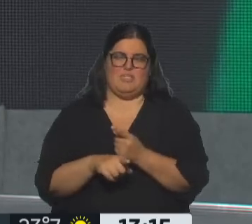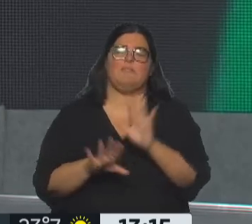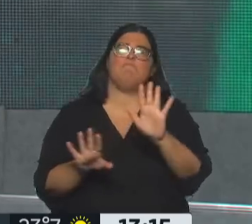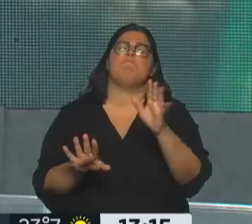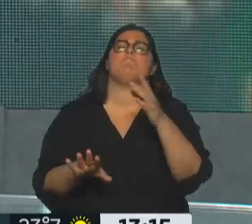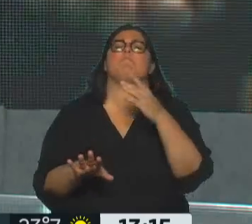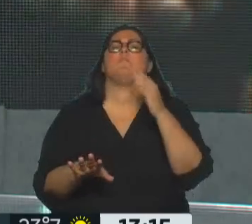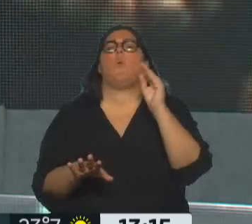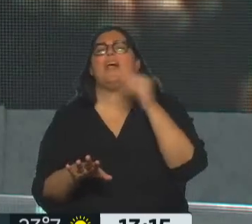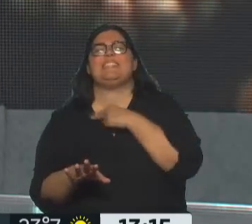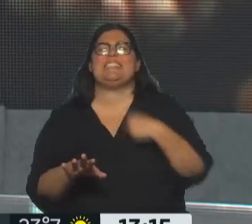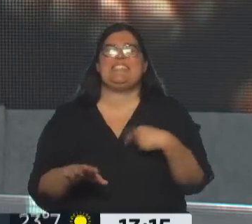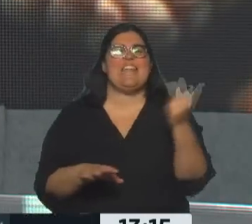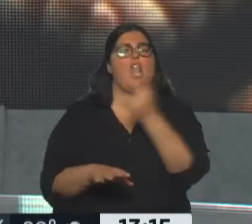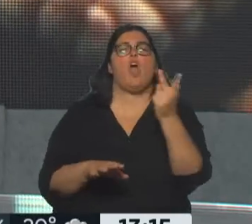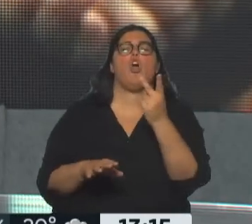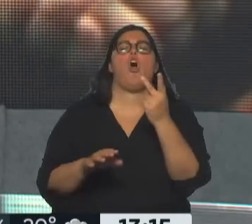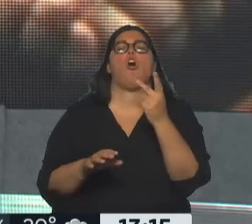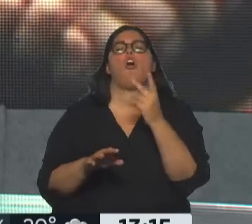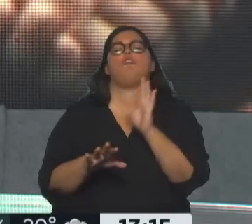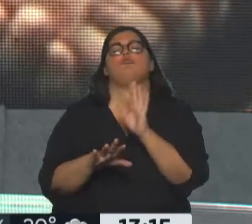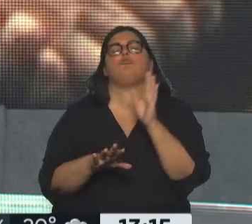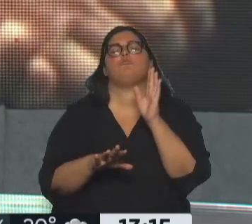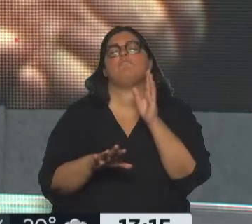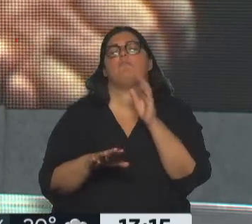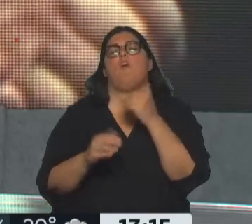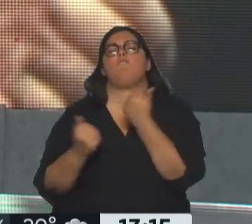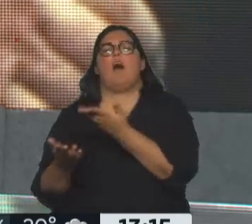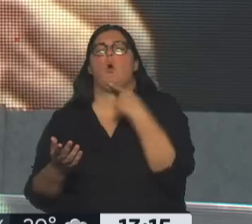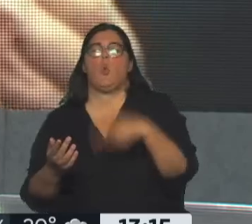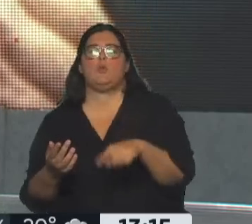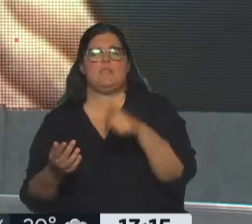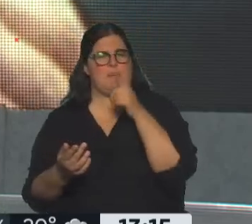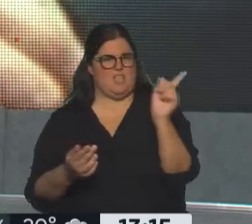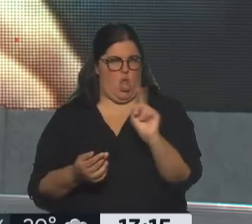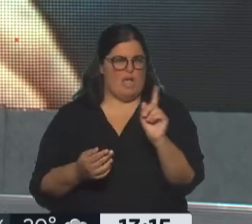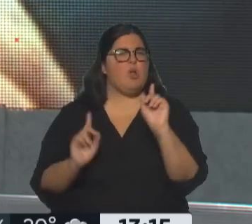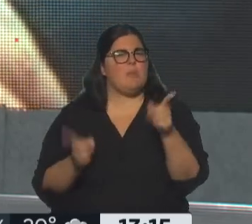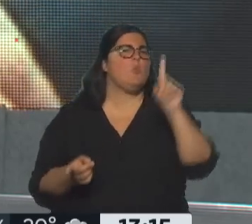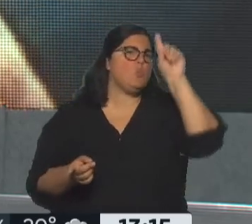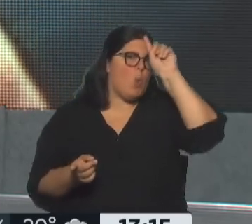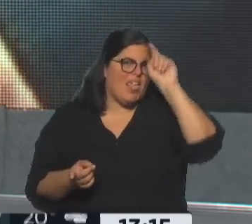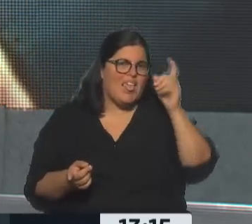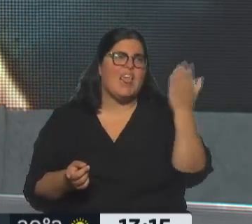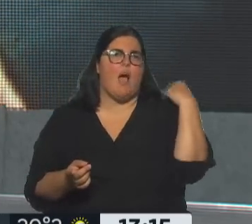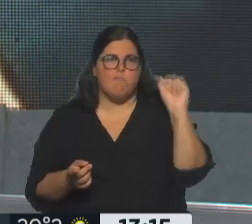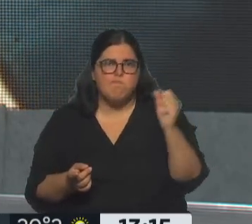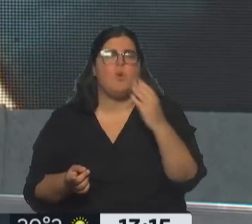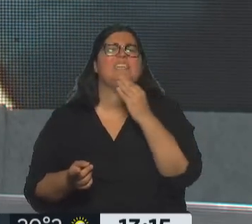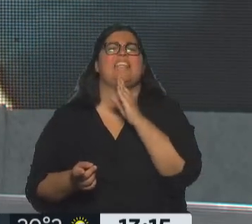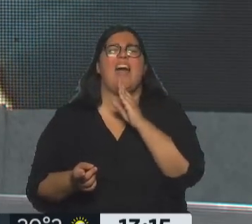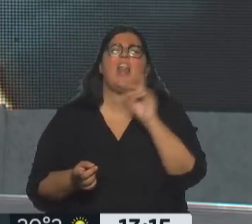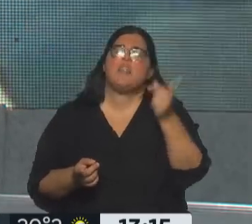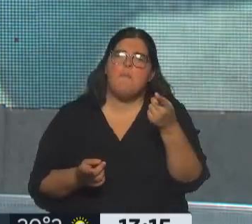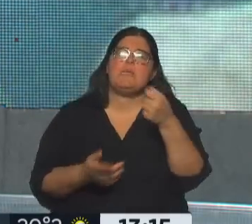que China y Brasil sean demasiado parciales, como dijo Estados Unidos, porque también estuvo Turquía, también estuvo Israel intentando